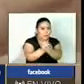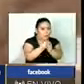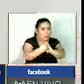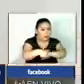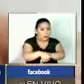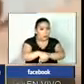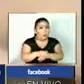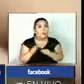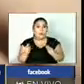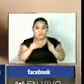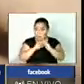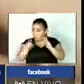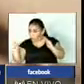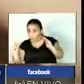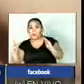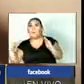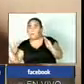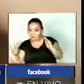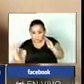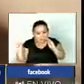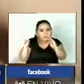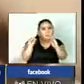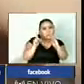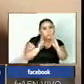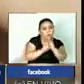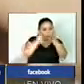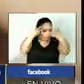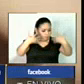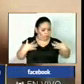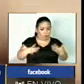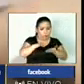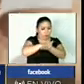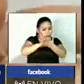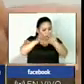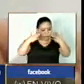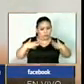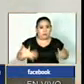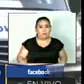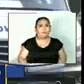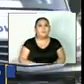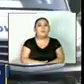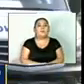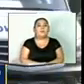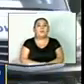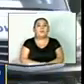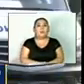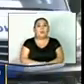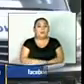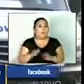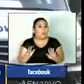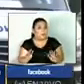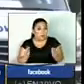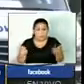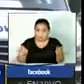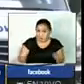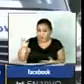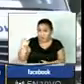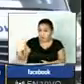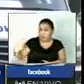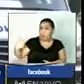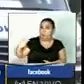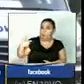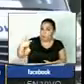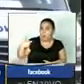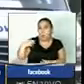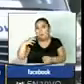Y al retornar a casa, cumpla el protocolo de desinfección. Mientras no haya una vacuna, un